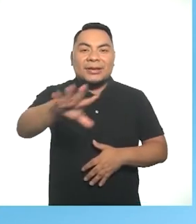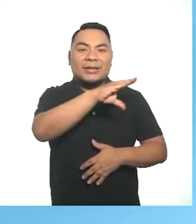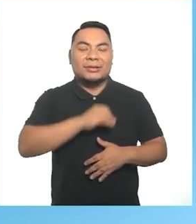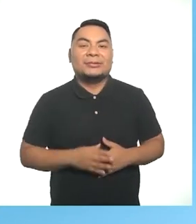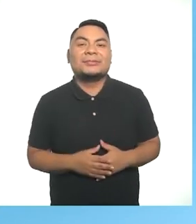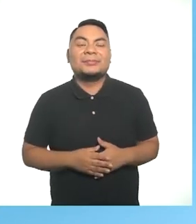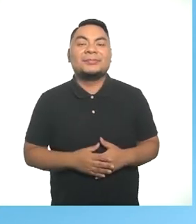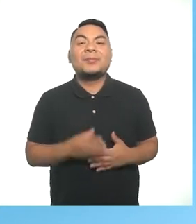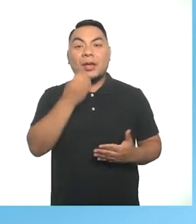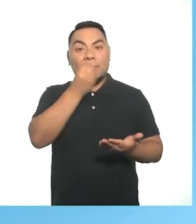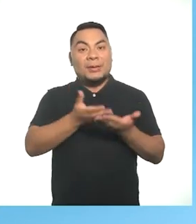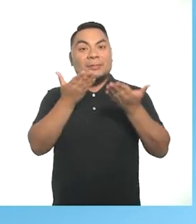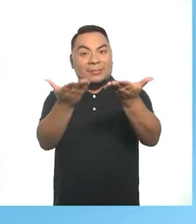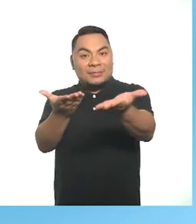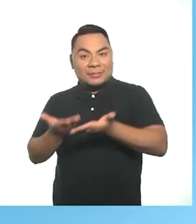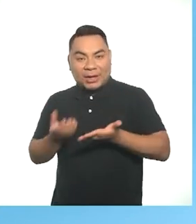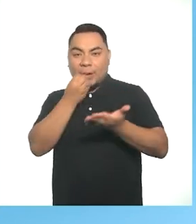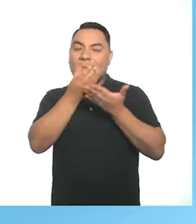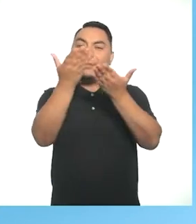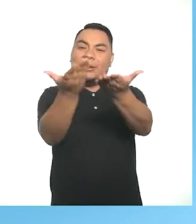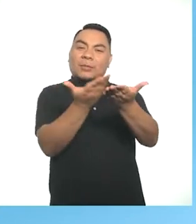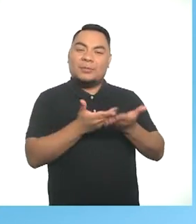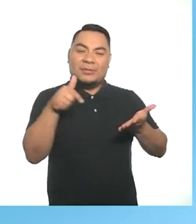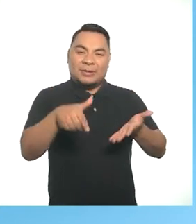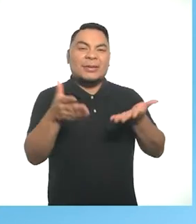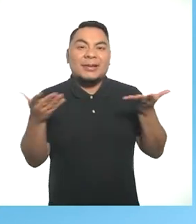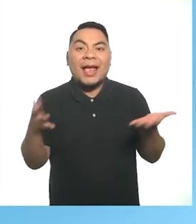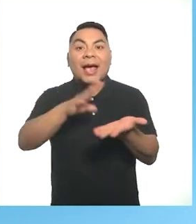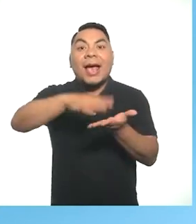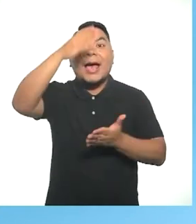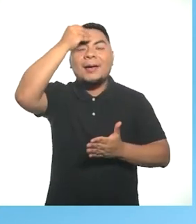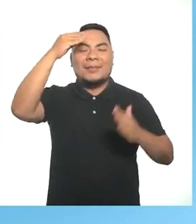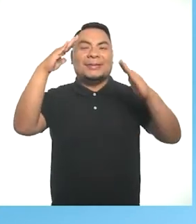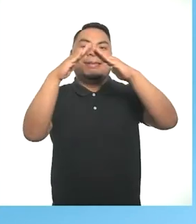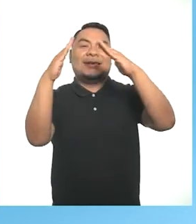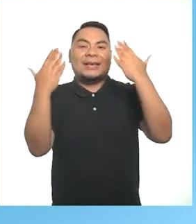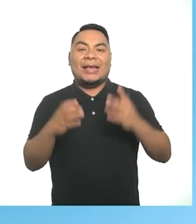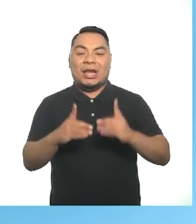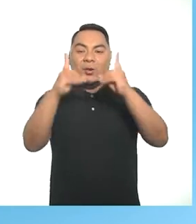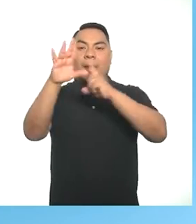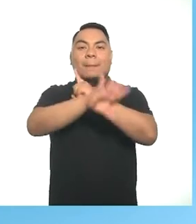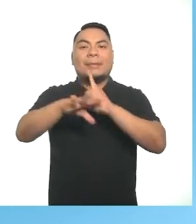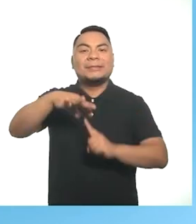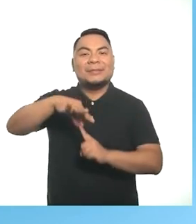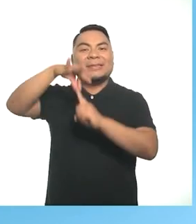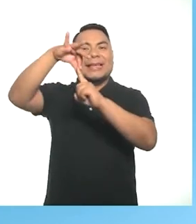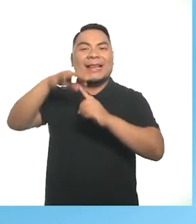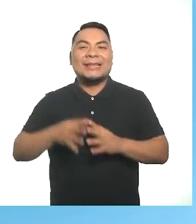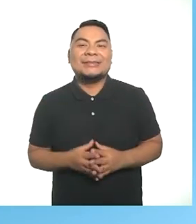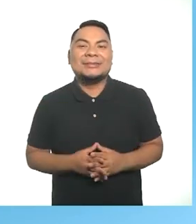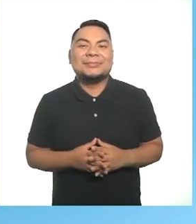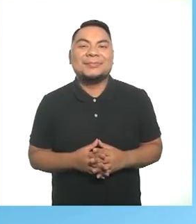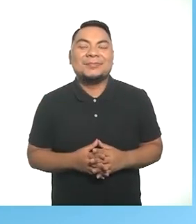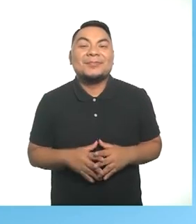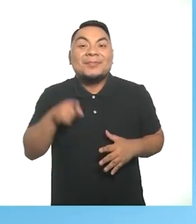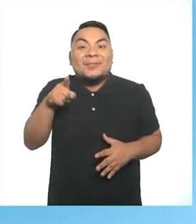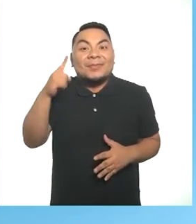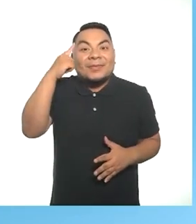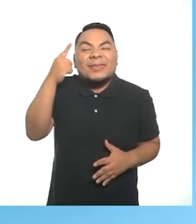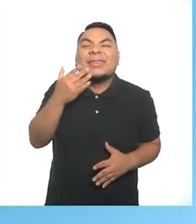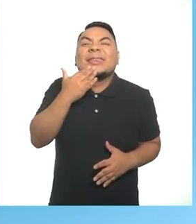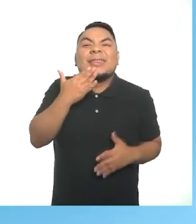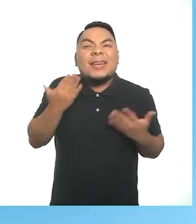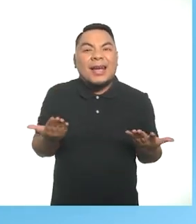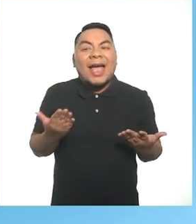Waije Panachaikuna. Bienvenidas y bienvenidos a Aprendo en Casa Educación Básica Especial,